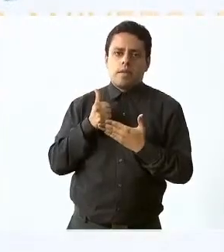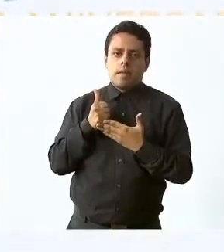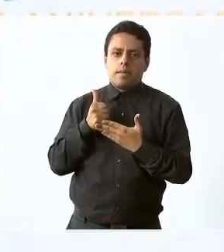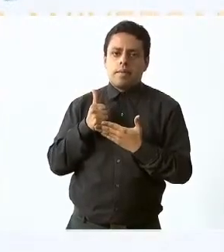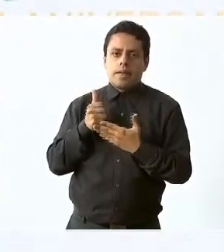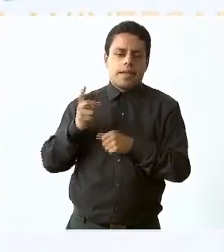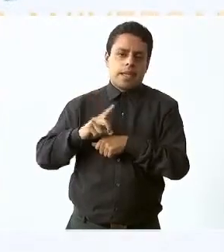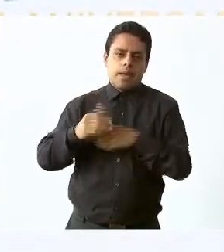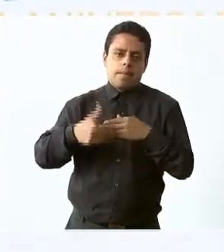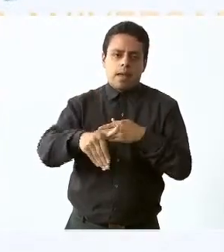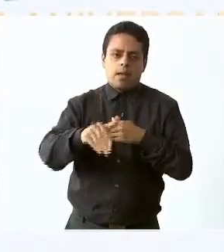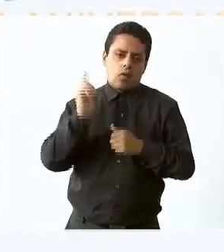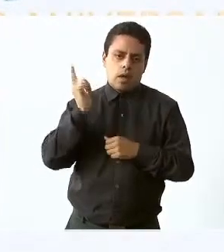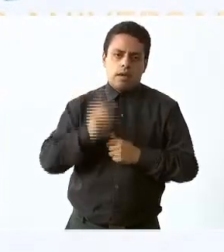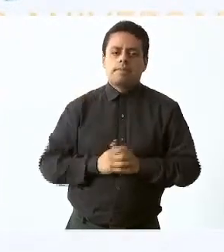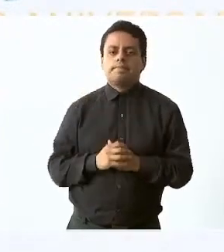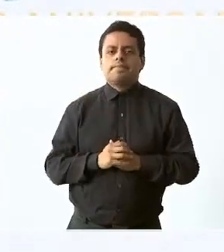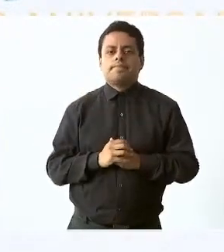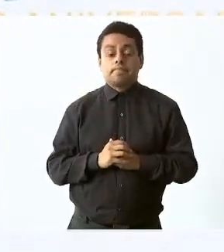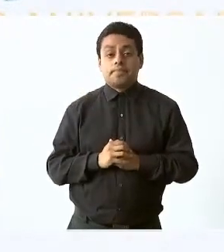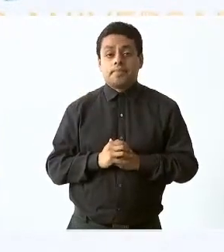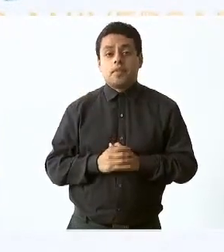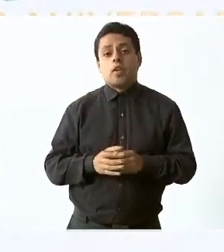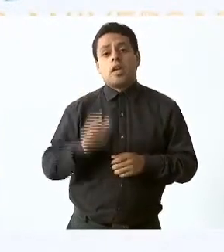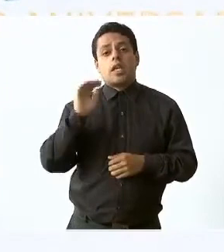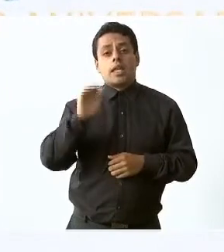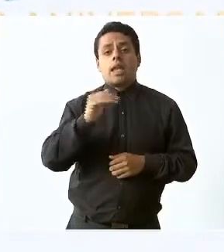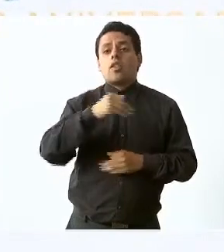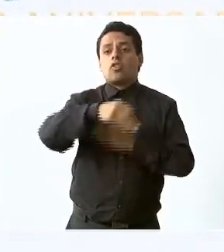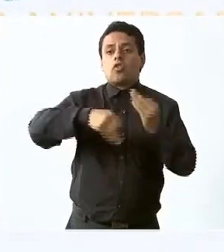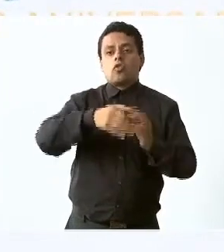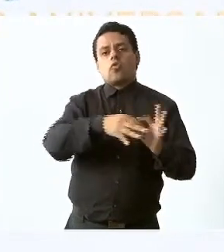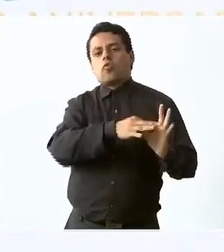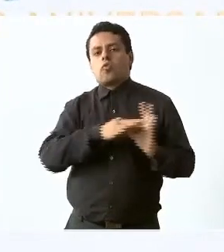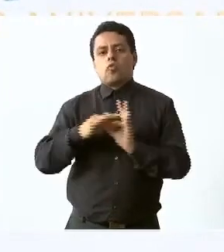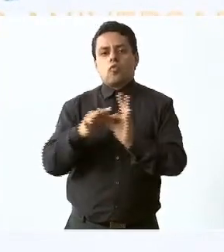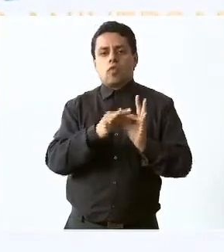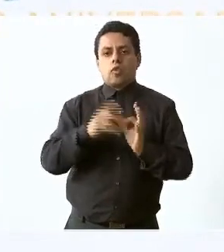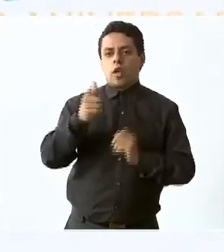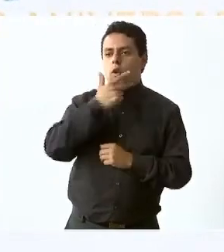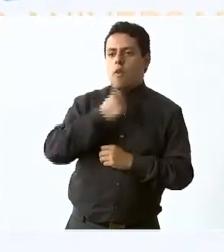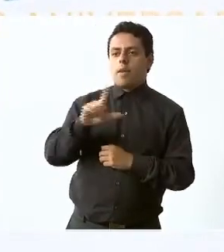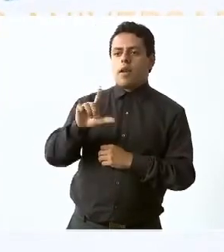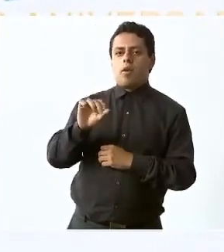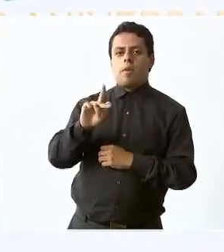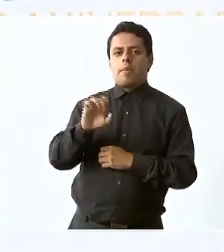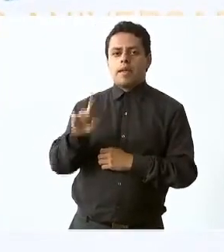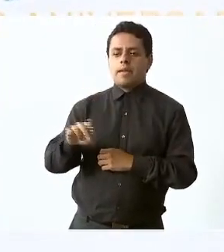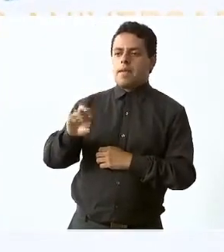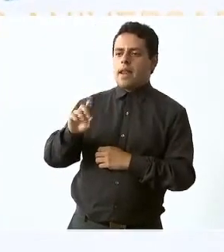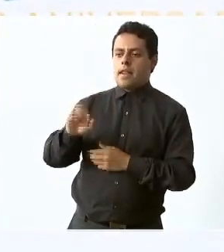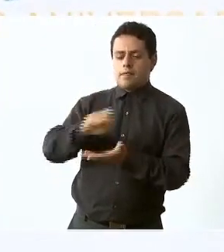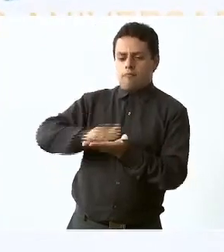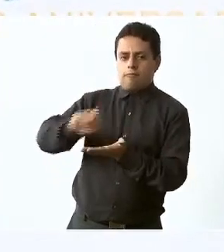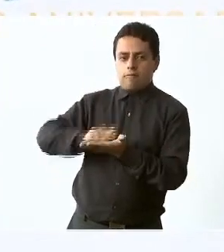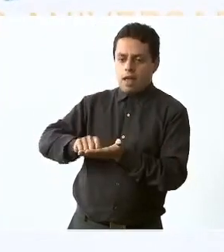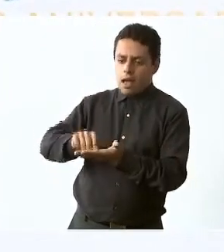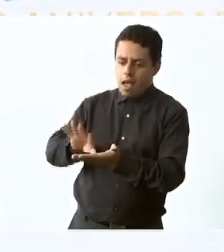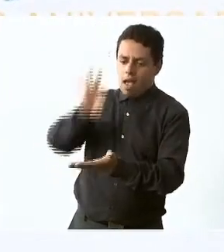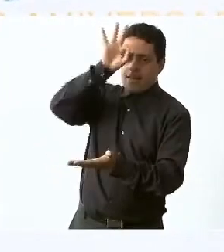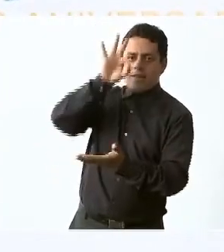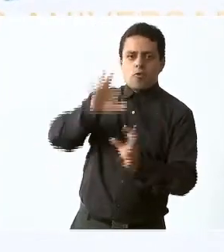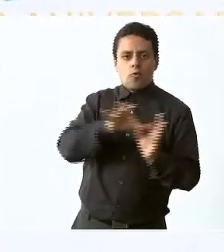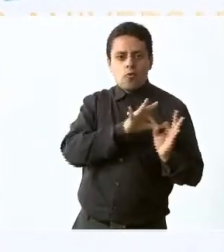días. El llamado a la unidad implícito en el legado literario López Velardiano adquiere